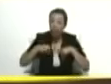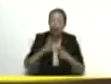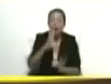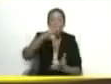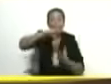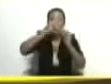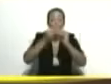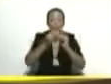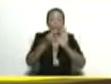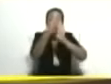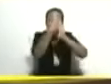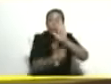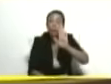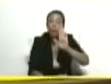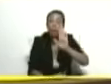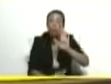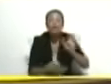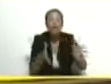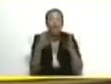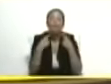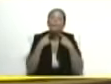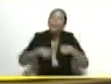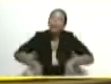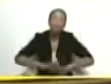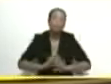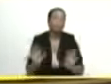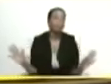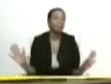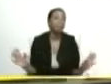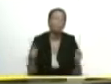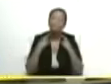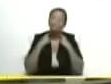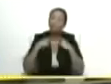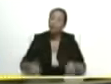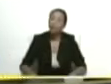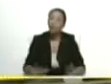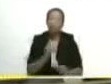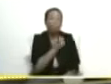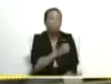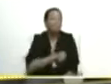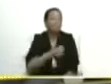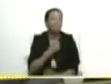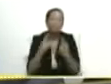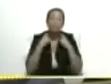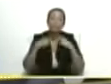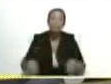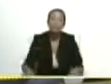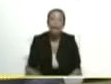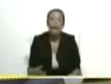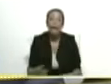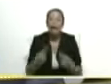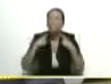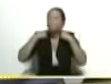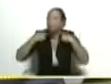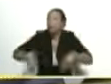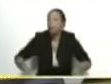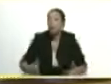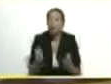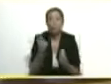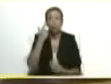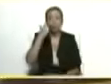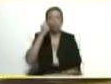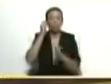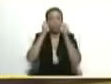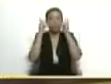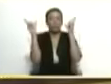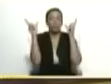resultado. Hemos perdido. Y el hemos perdido retumbó. Mucha gente despertó,